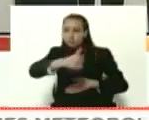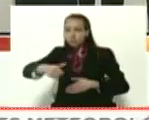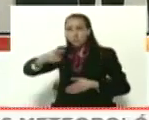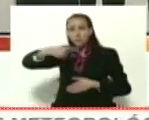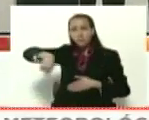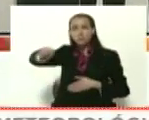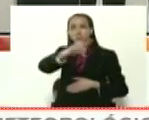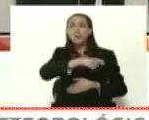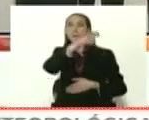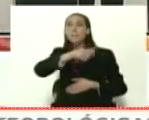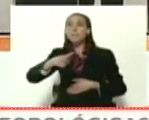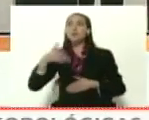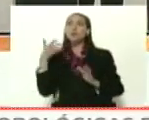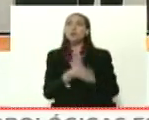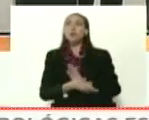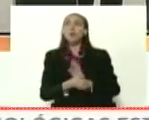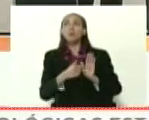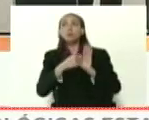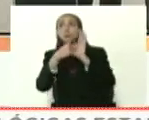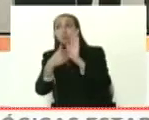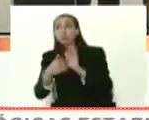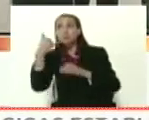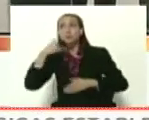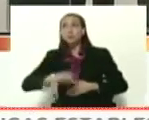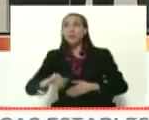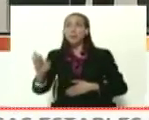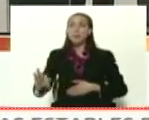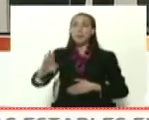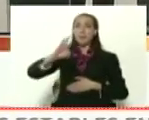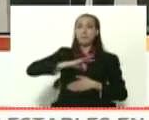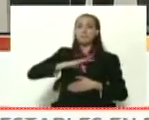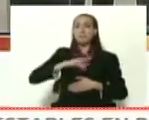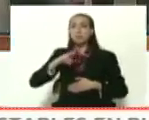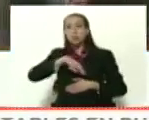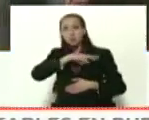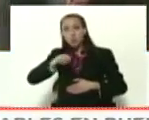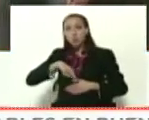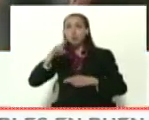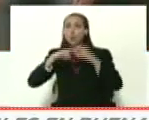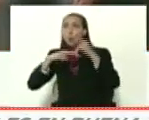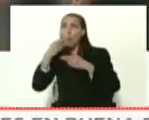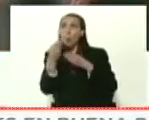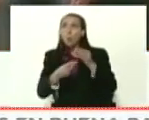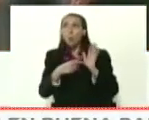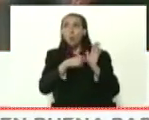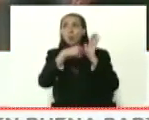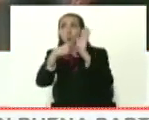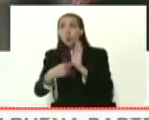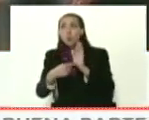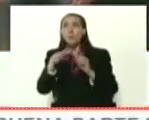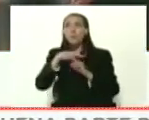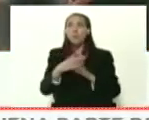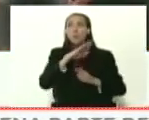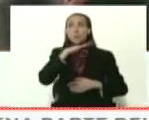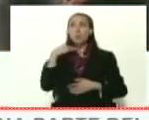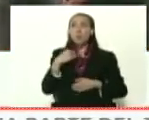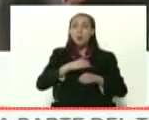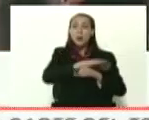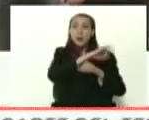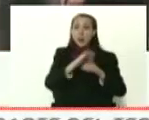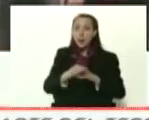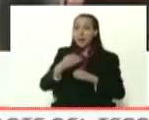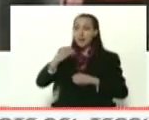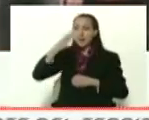masivos, conforme al mapa epidemiológico que hemos venido construyendo, tanto a partir de los casos positivos que ya